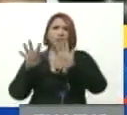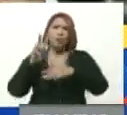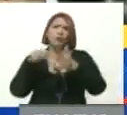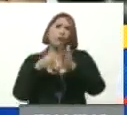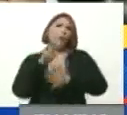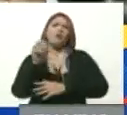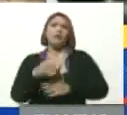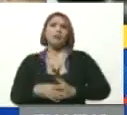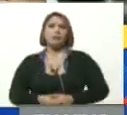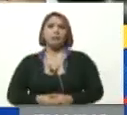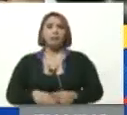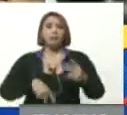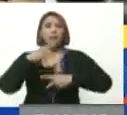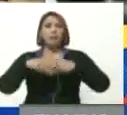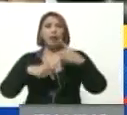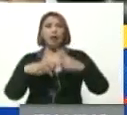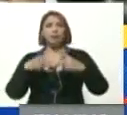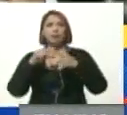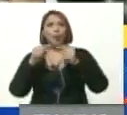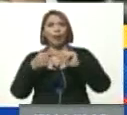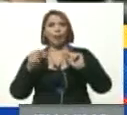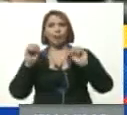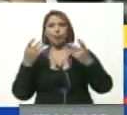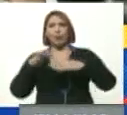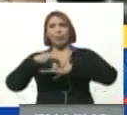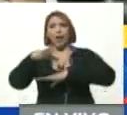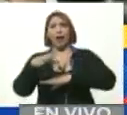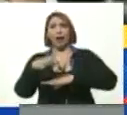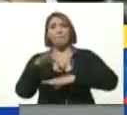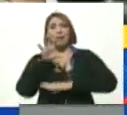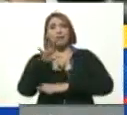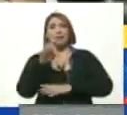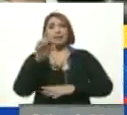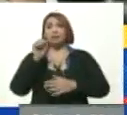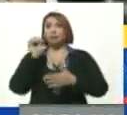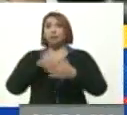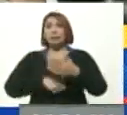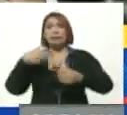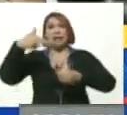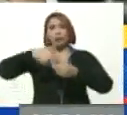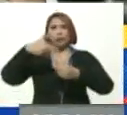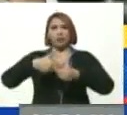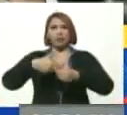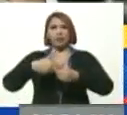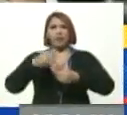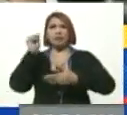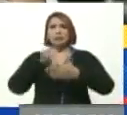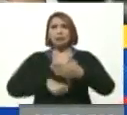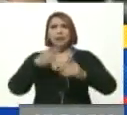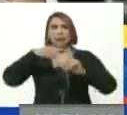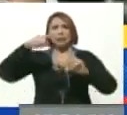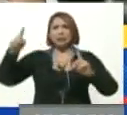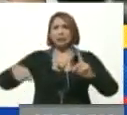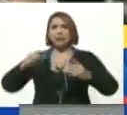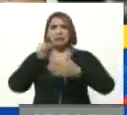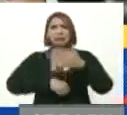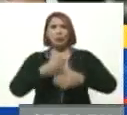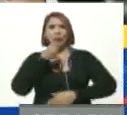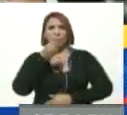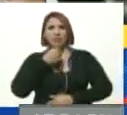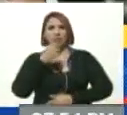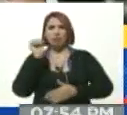2019-2020. El plan de Narnia fue dejar al país sin gasolina, sin electricidad, sin comida, sin nada. Ese fue el